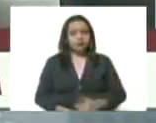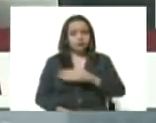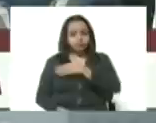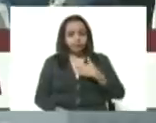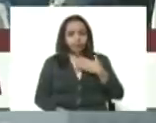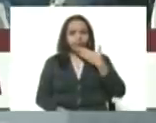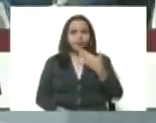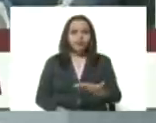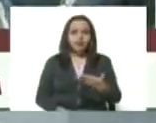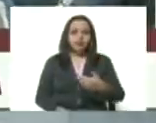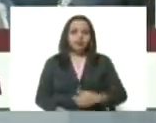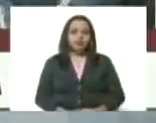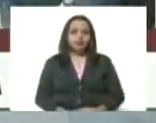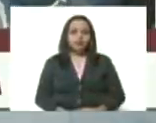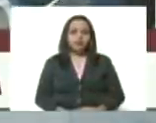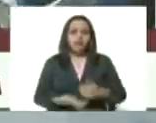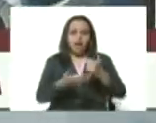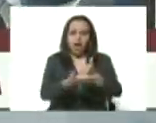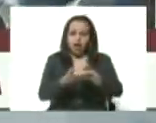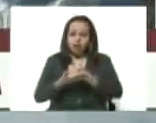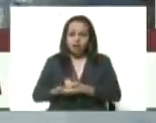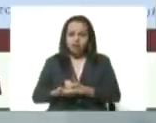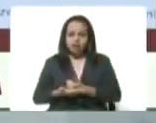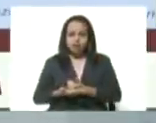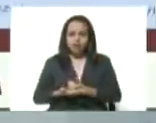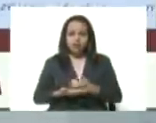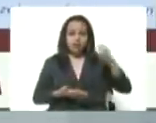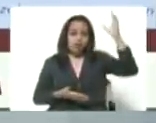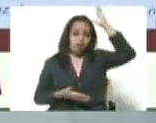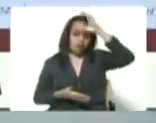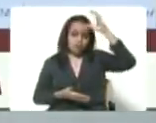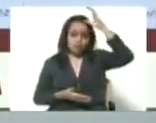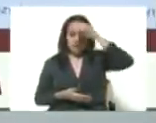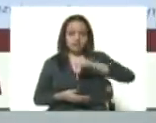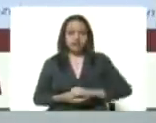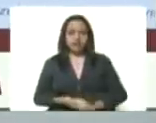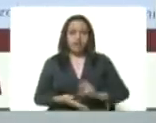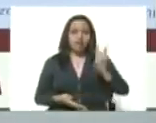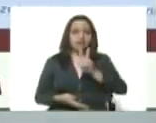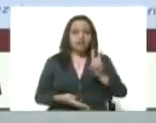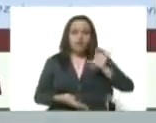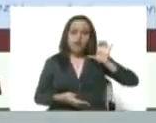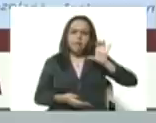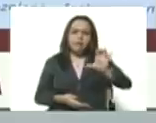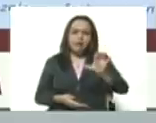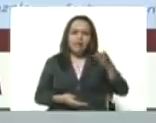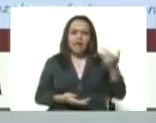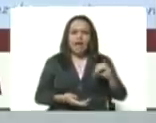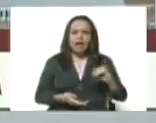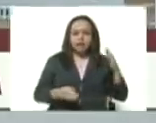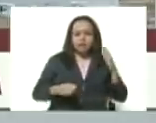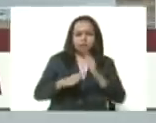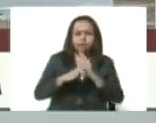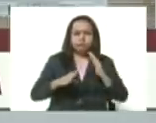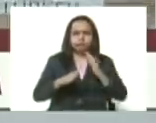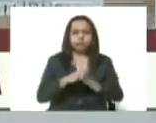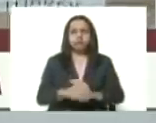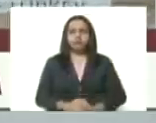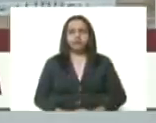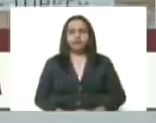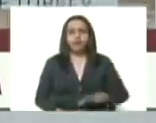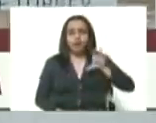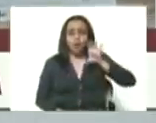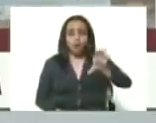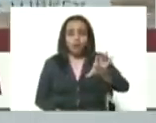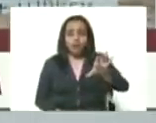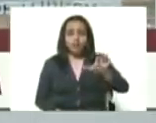la solidaridad en este momento de Turquía. Venezuela, un país bajo asedio, un país bloqueado, un país